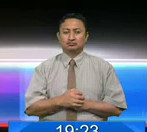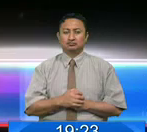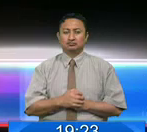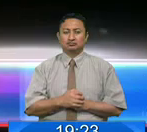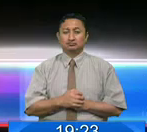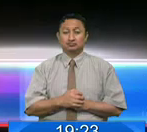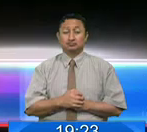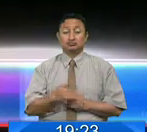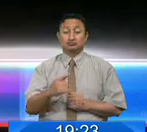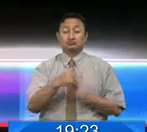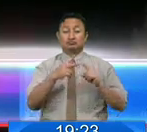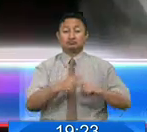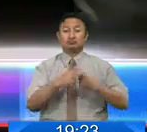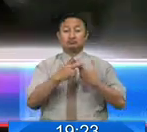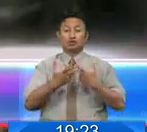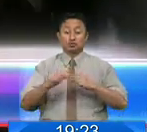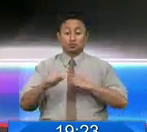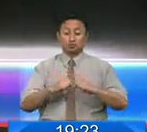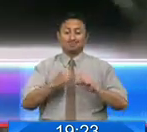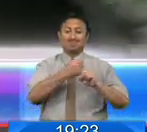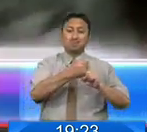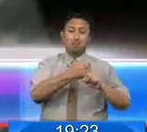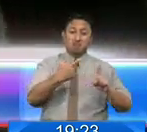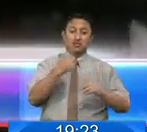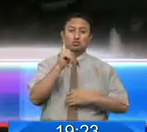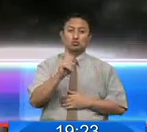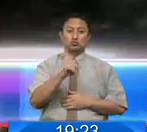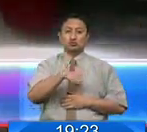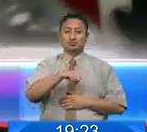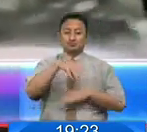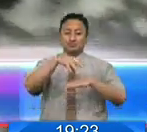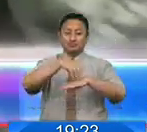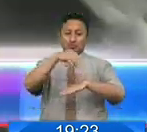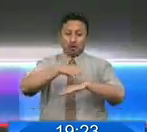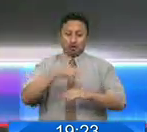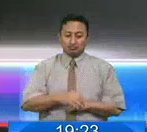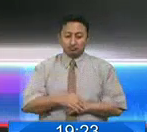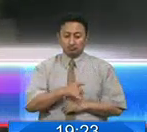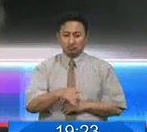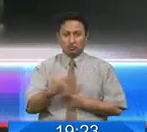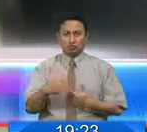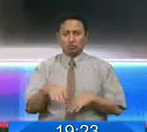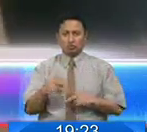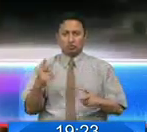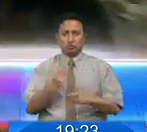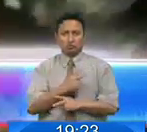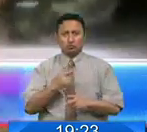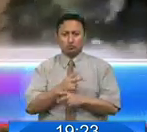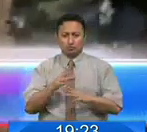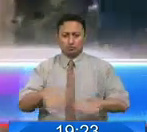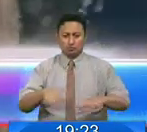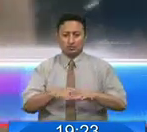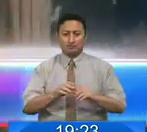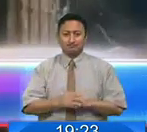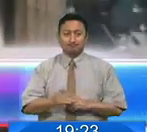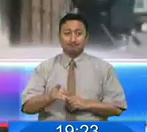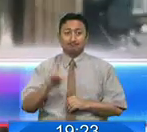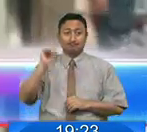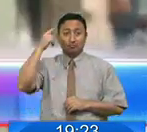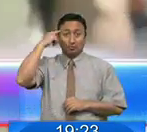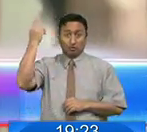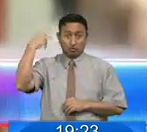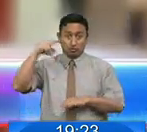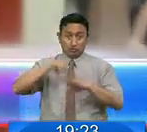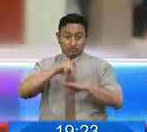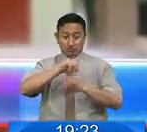así inició el operativo impacto uno en el distrito quevedo la inseguridad en que vive esta zona del país llamó la atención del gobierno